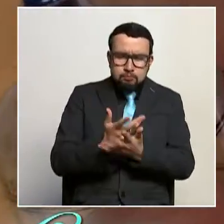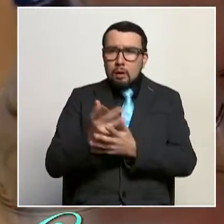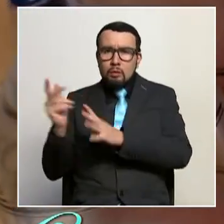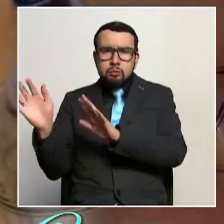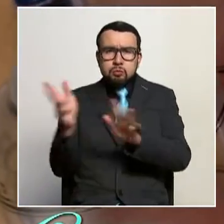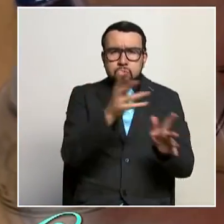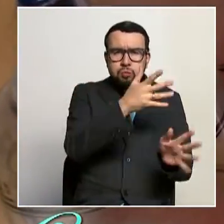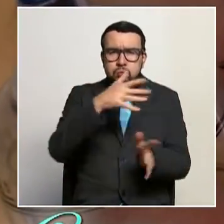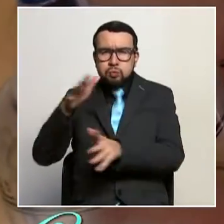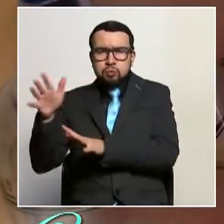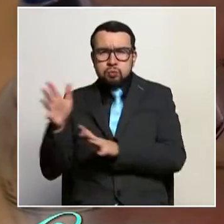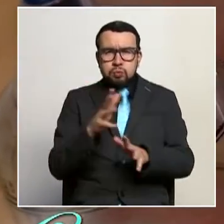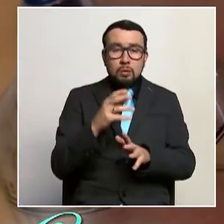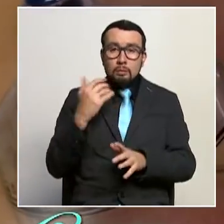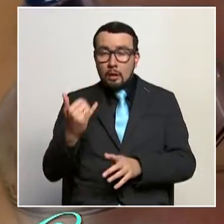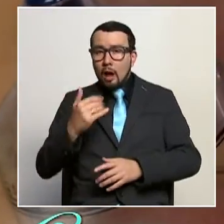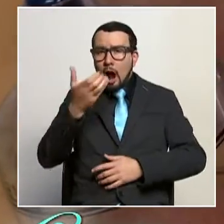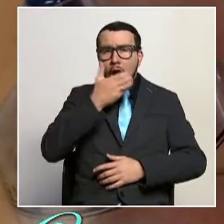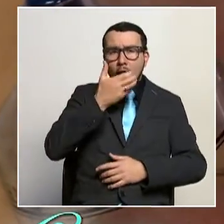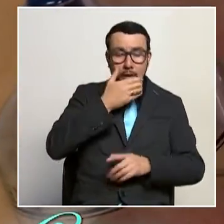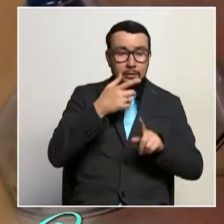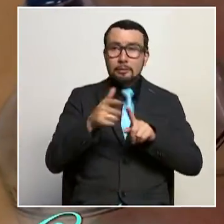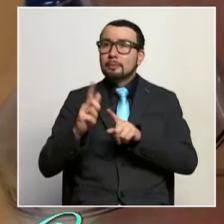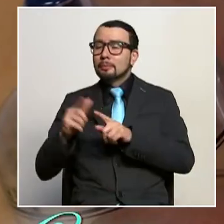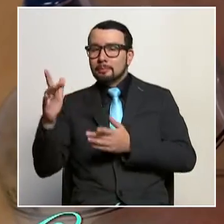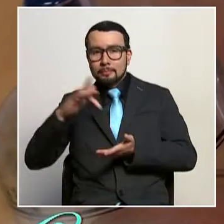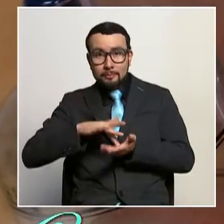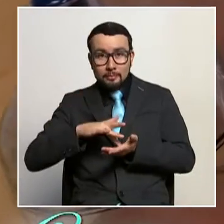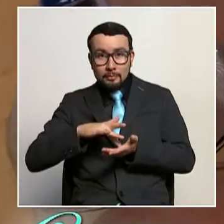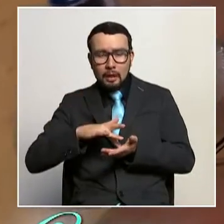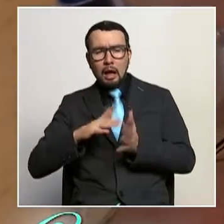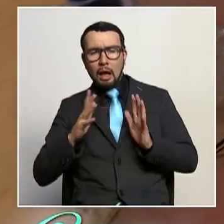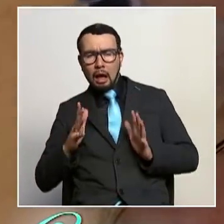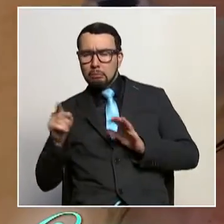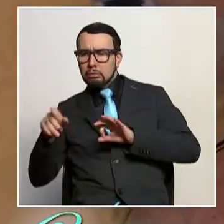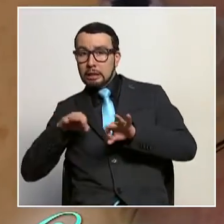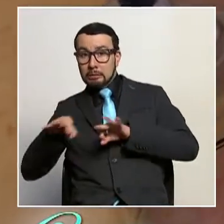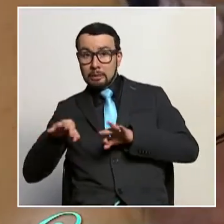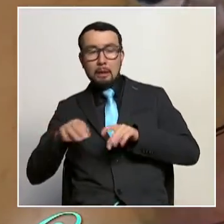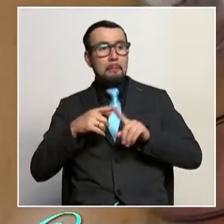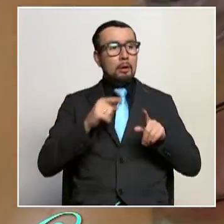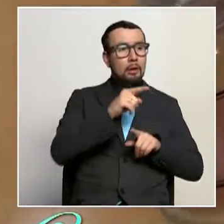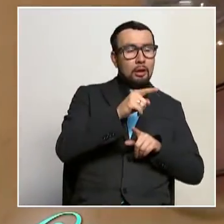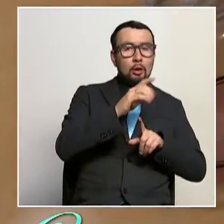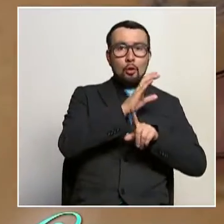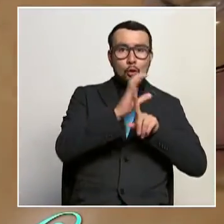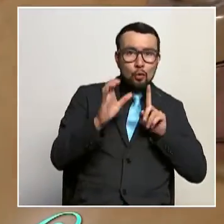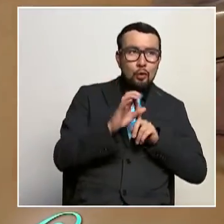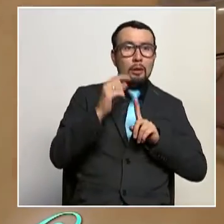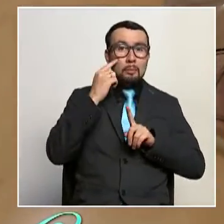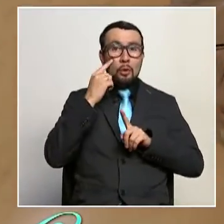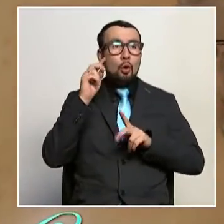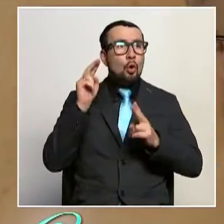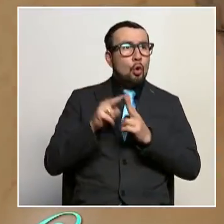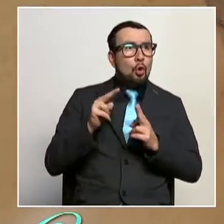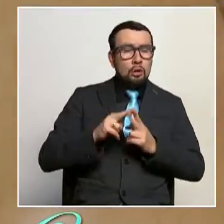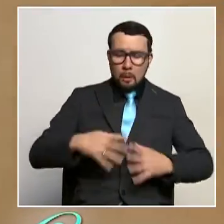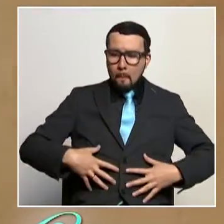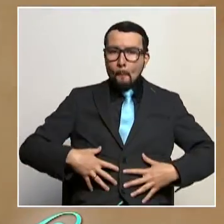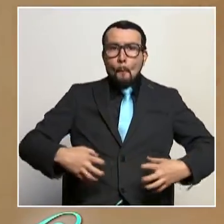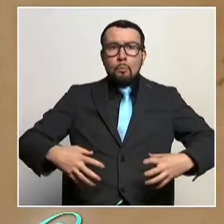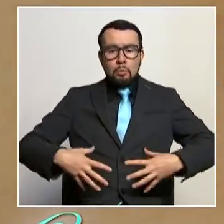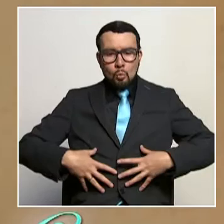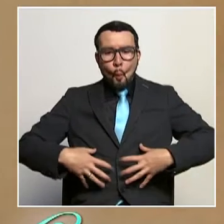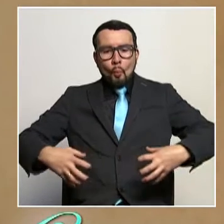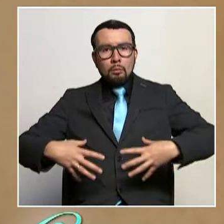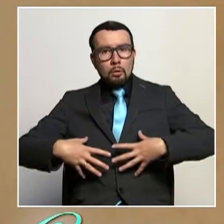Estas son copas chinas, pero en nuestra cultura también se conocen como ventosas, porque son ventosas. Las ventosas, como